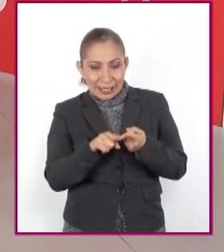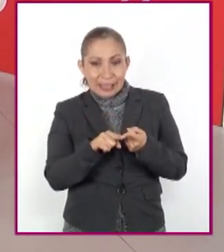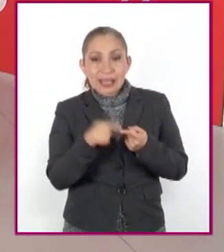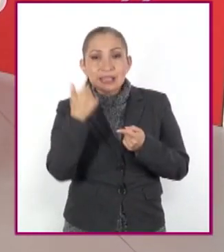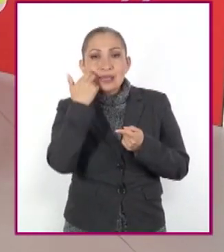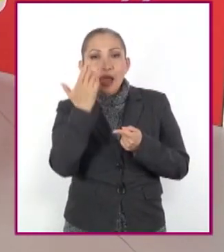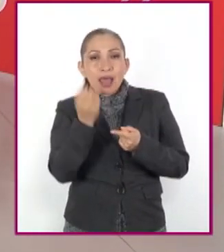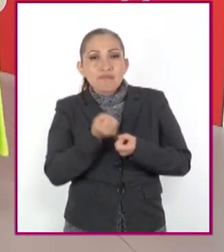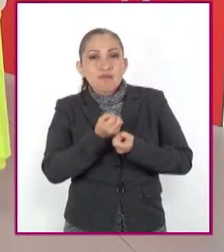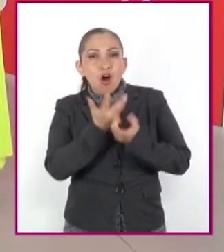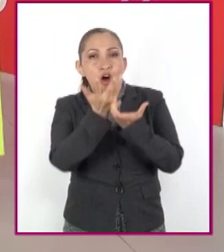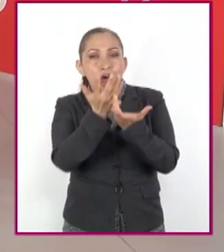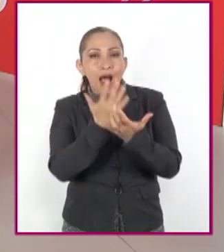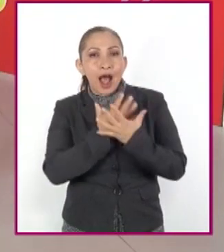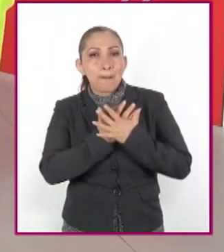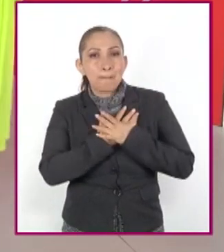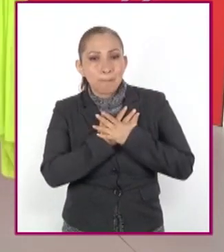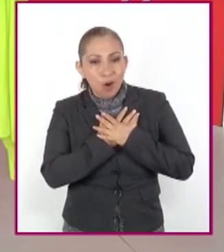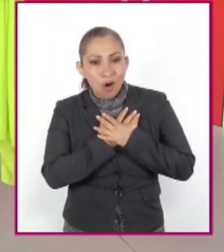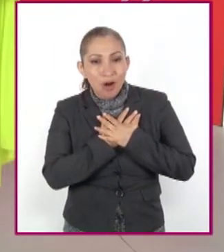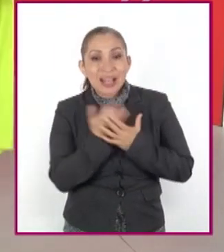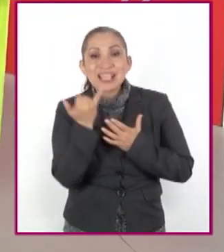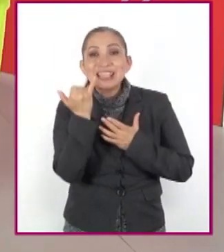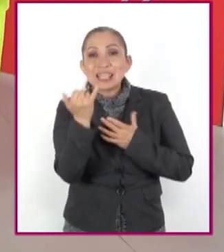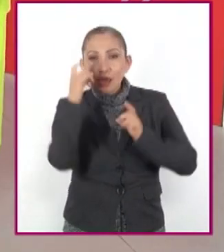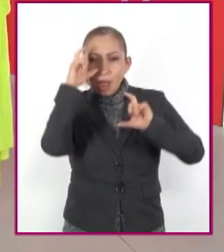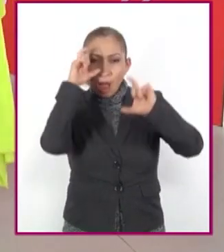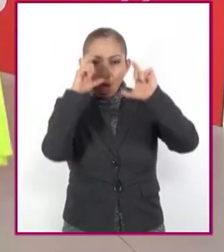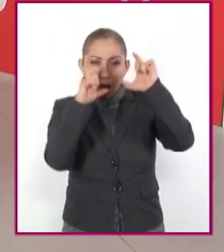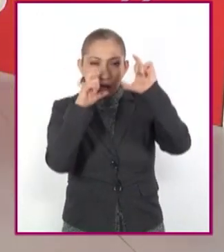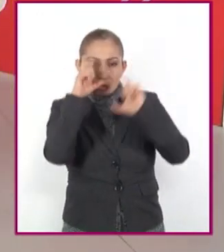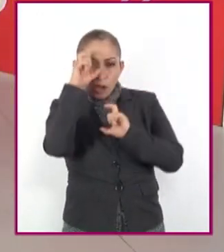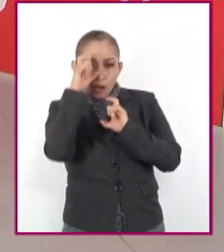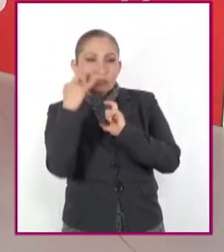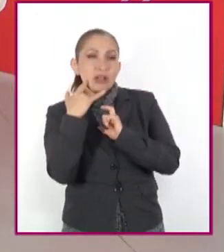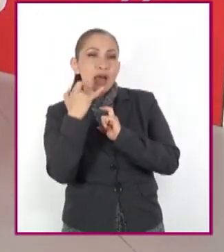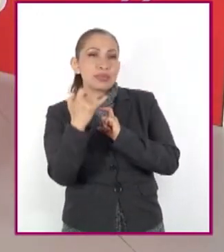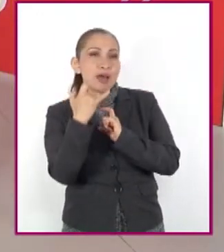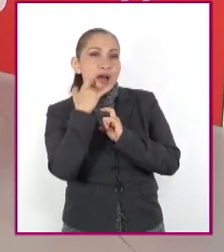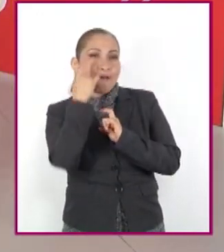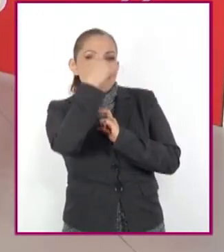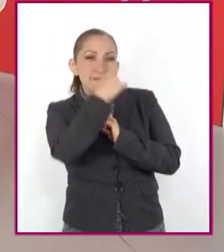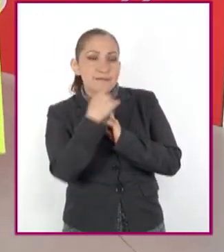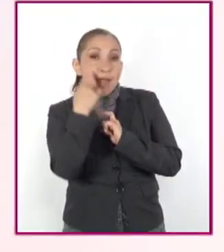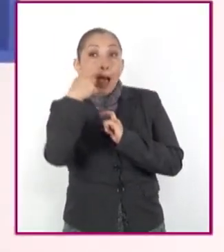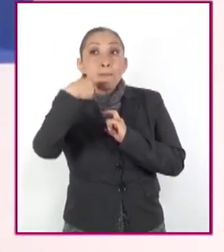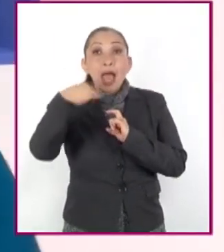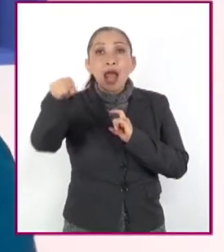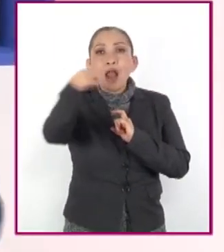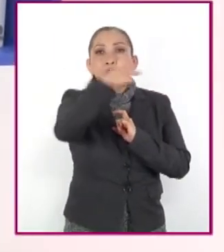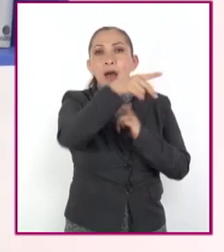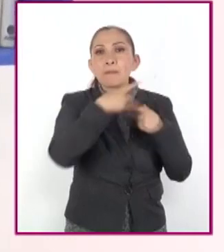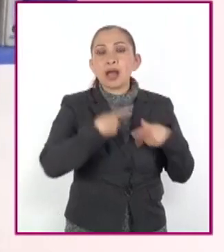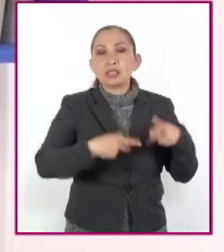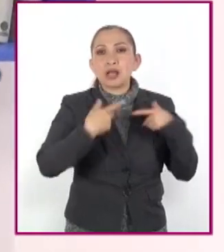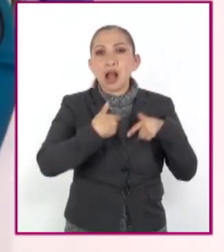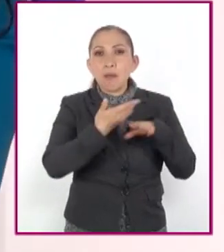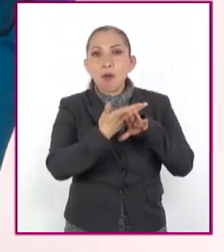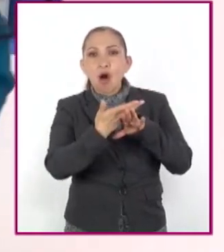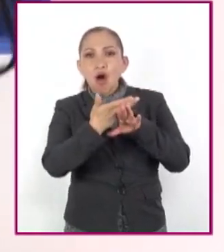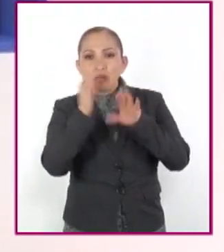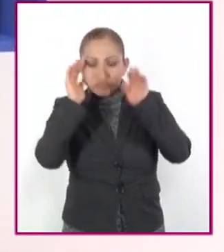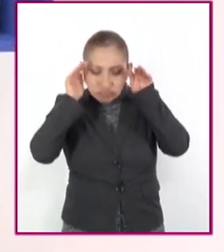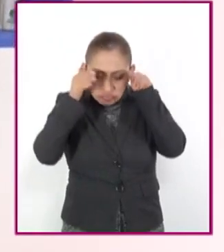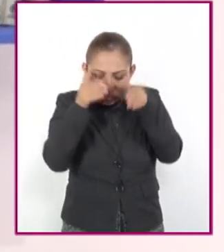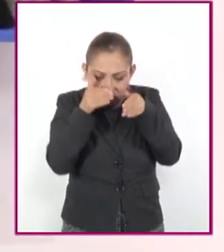quiere compartir el amor y con gestos trata de hacerlo. Pero la gente está tan metida en su